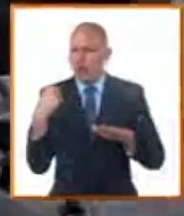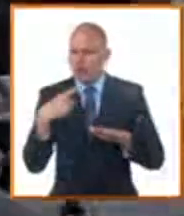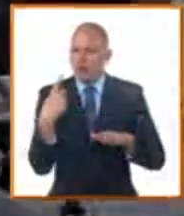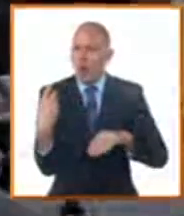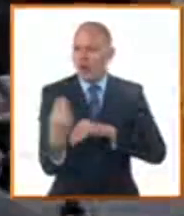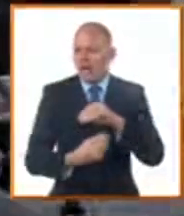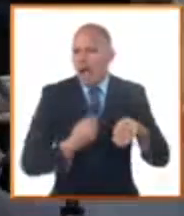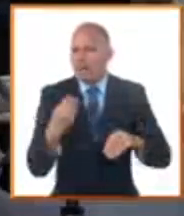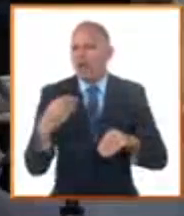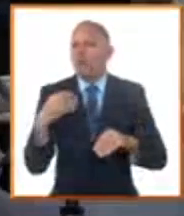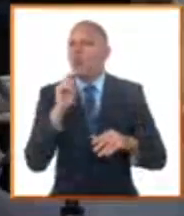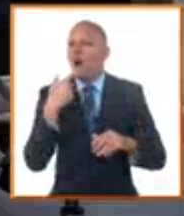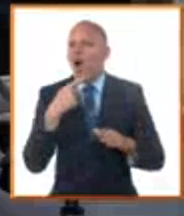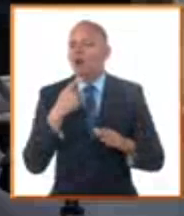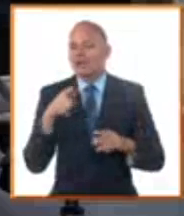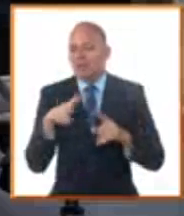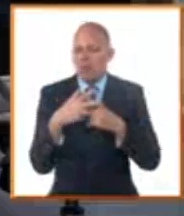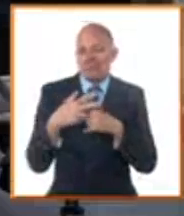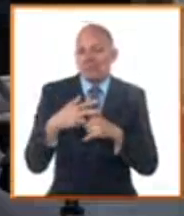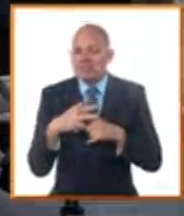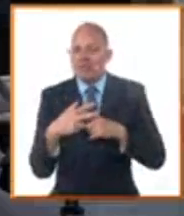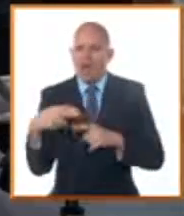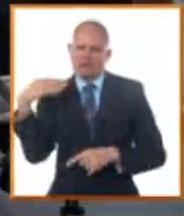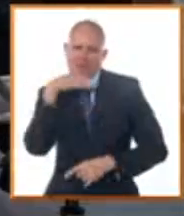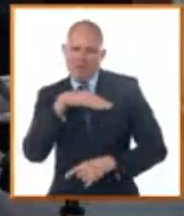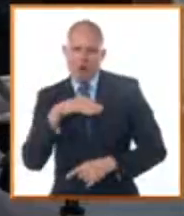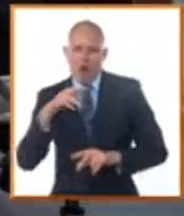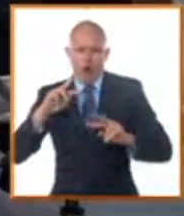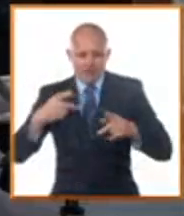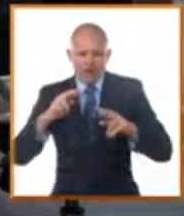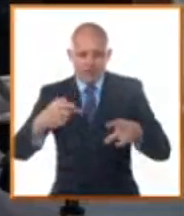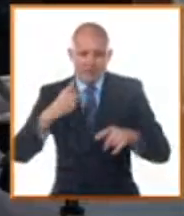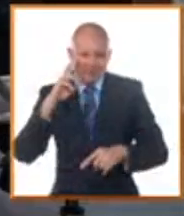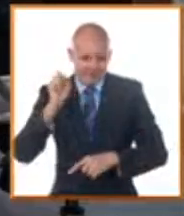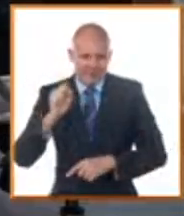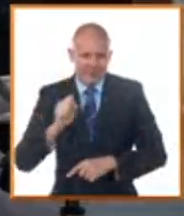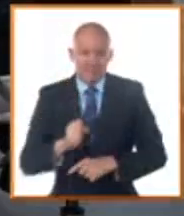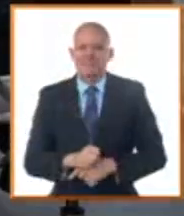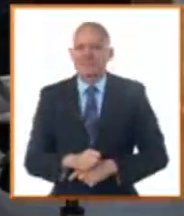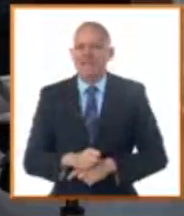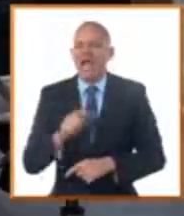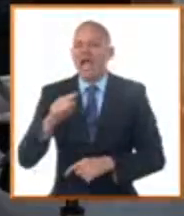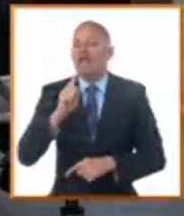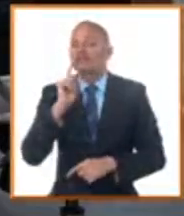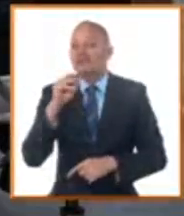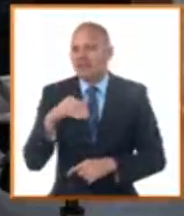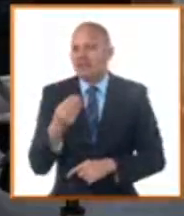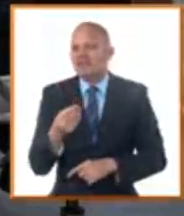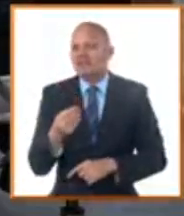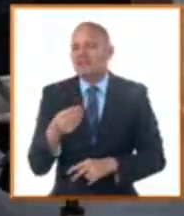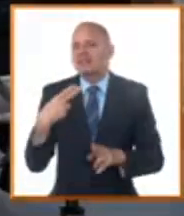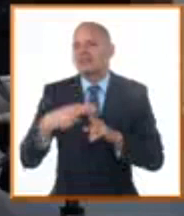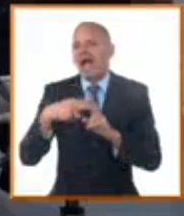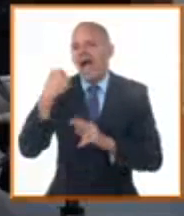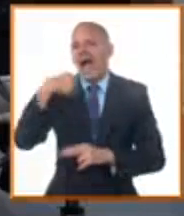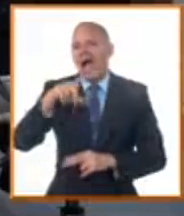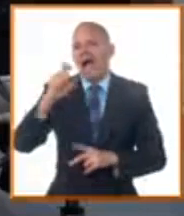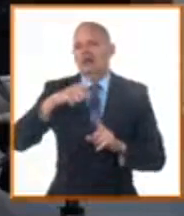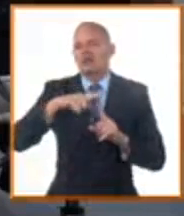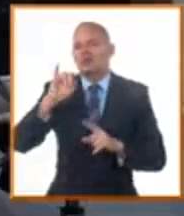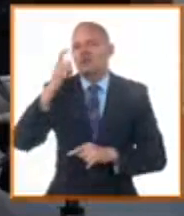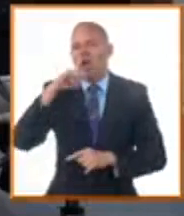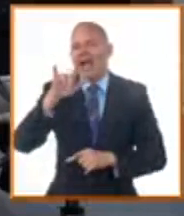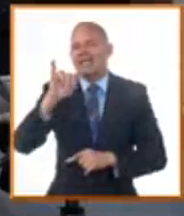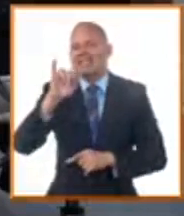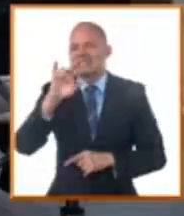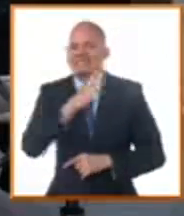veníamos haciendo, por suerte, a favor de nuestra sociedad, ¿no? En la primera publicación, que fue aproximadamente el 17 de enero, ¿qué